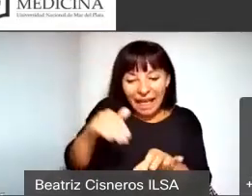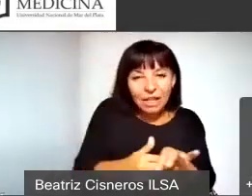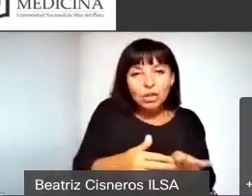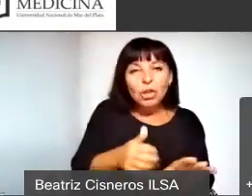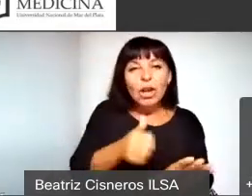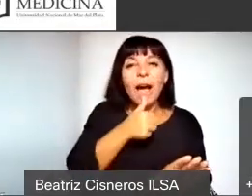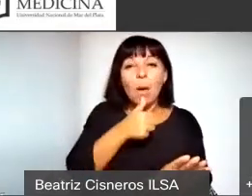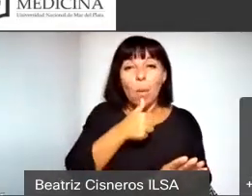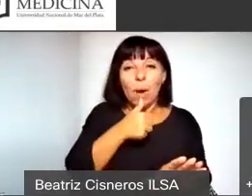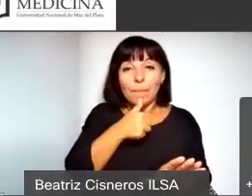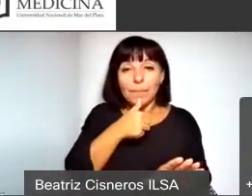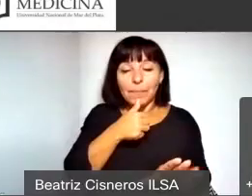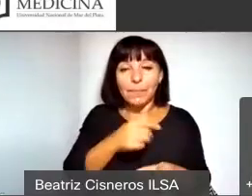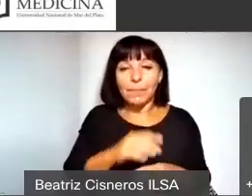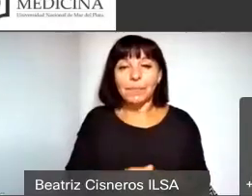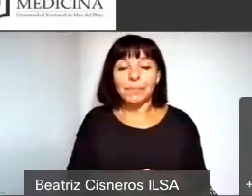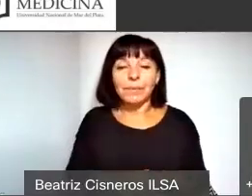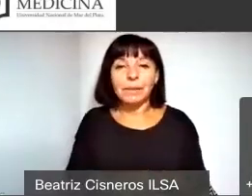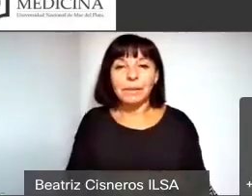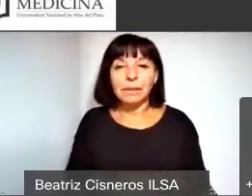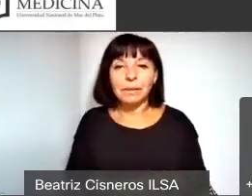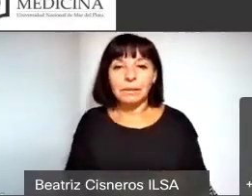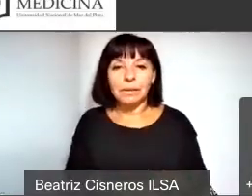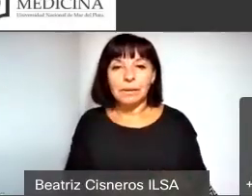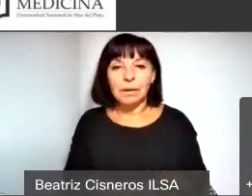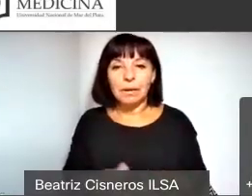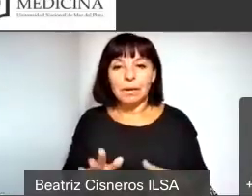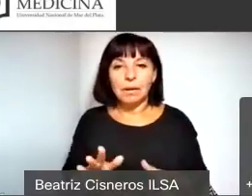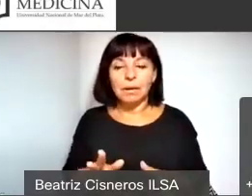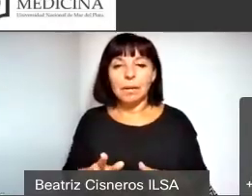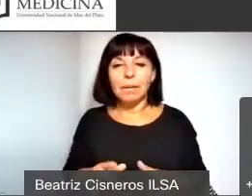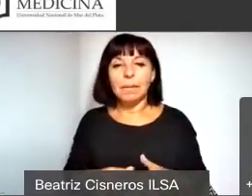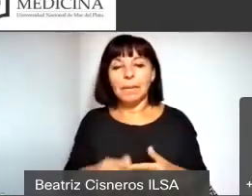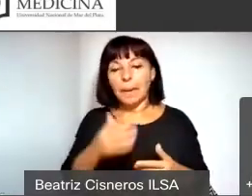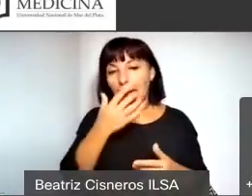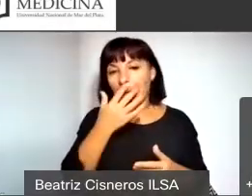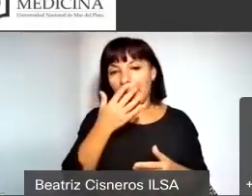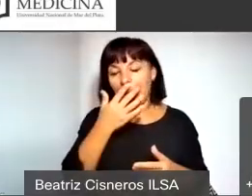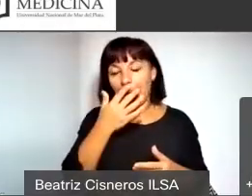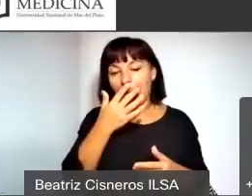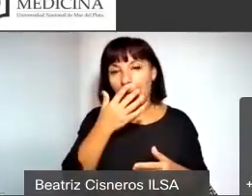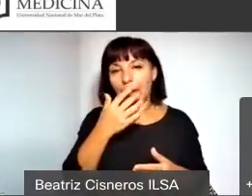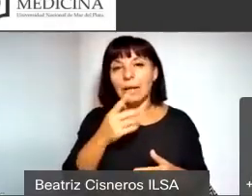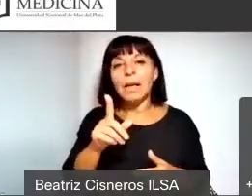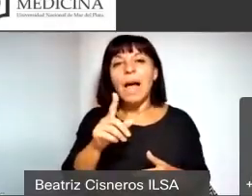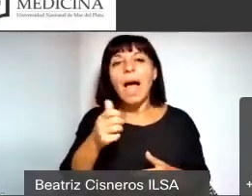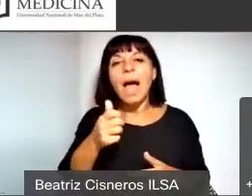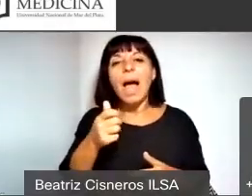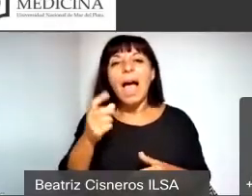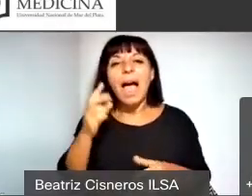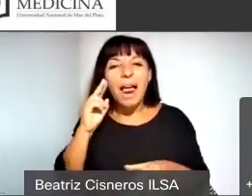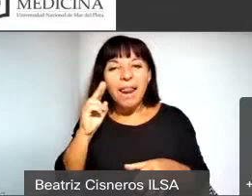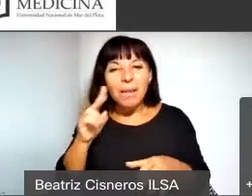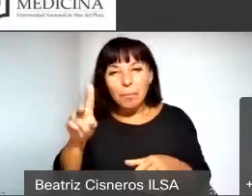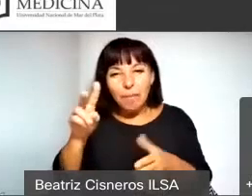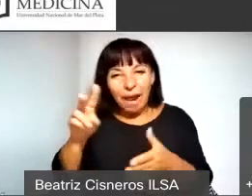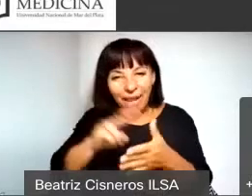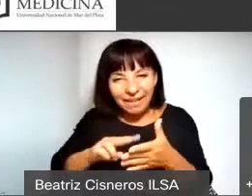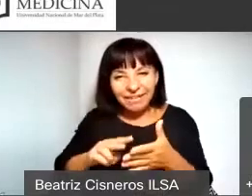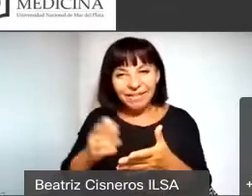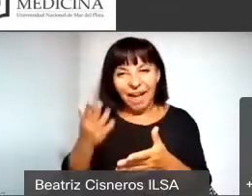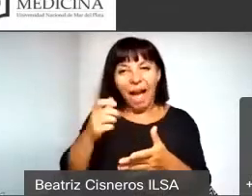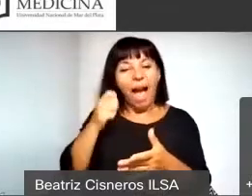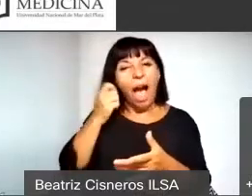vesículas internas, por ahí a lo mejor leíste si conoces acuaporinas, Agustina, se traslocan hacia la membrana plasmática, hacia